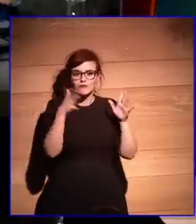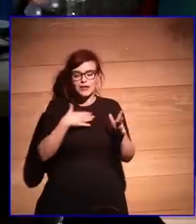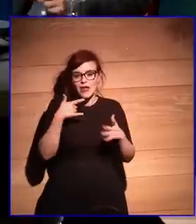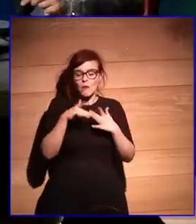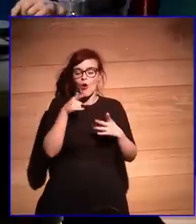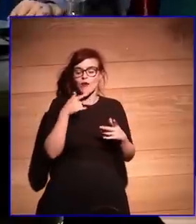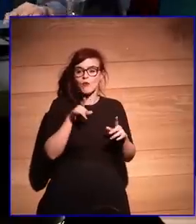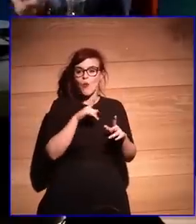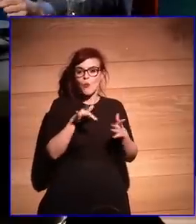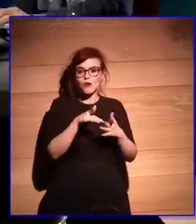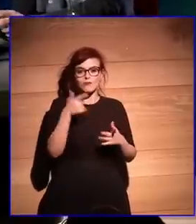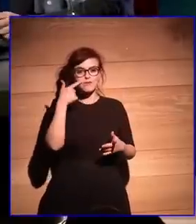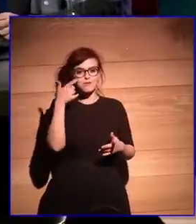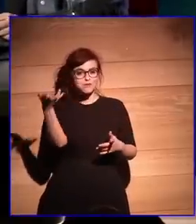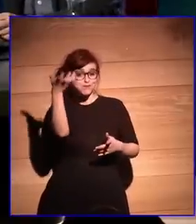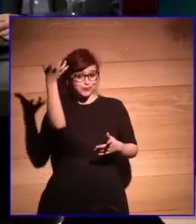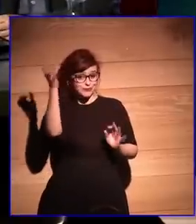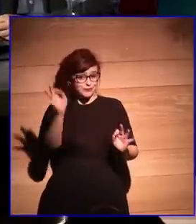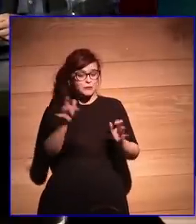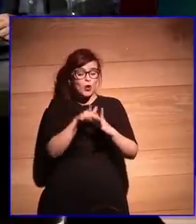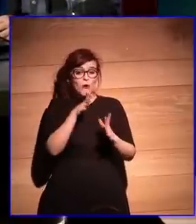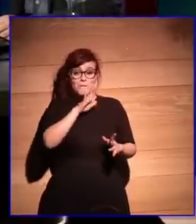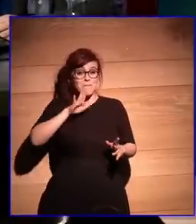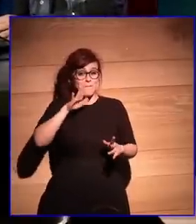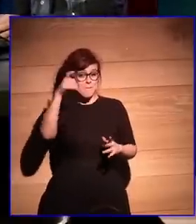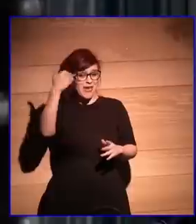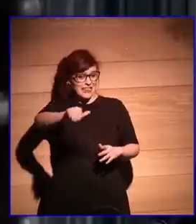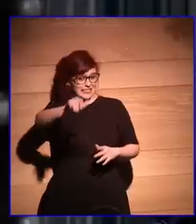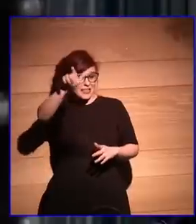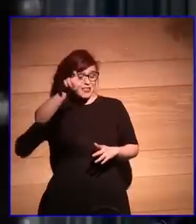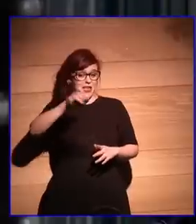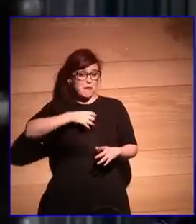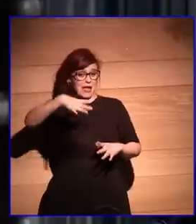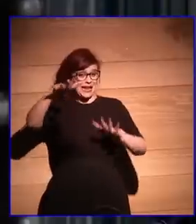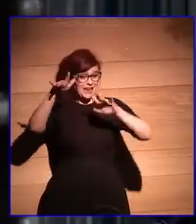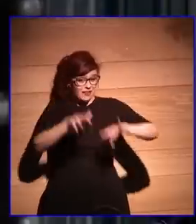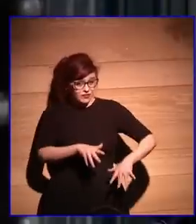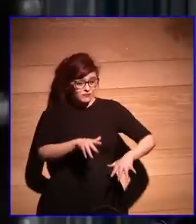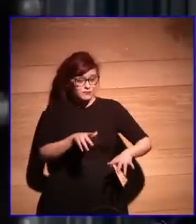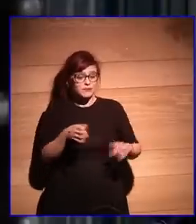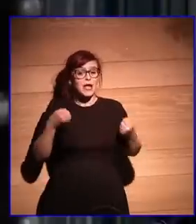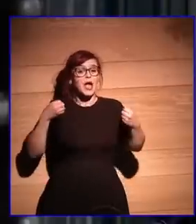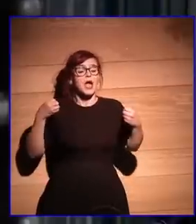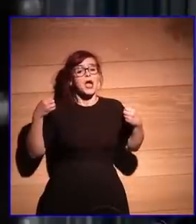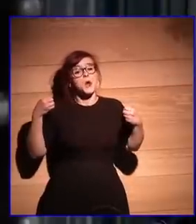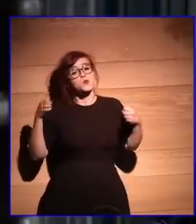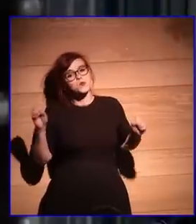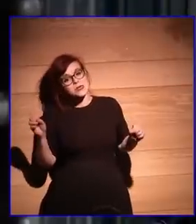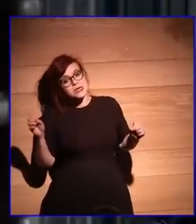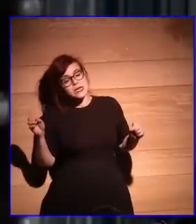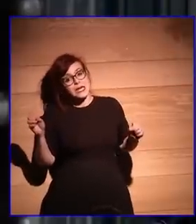autoestima. Lo curioso es que a la madrastra de Blancanieves, aunque el driven sea el... ¿Cómo